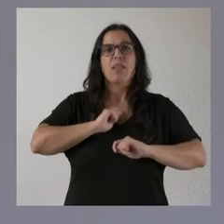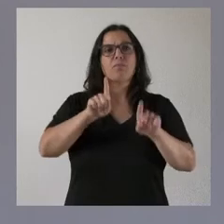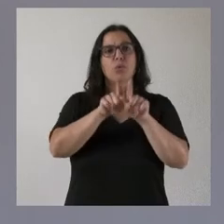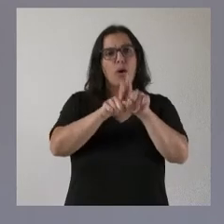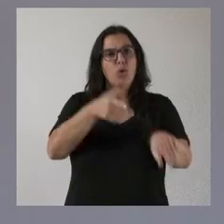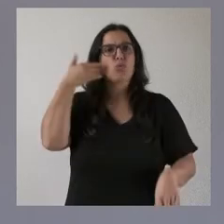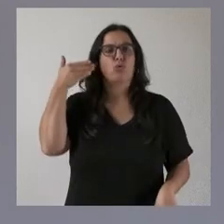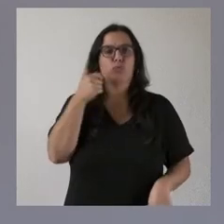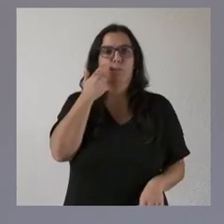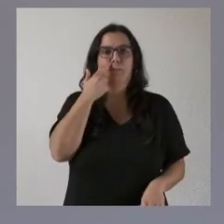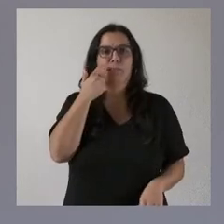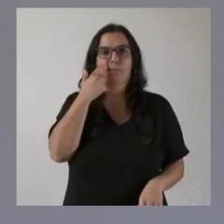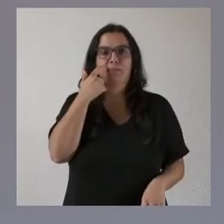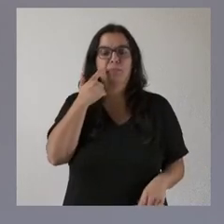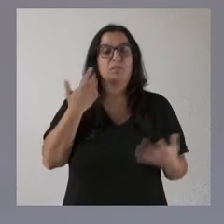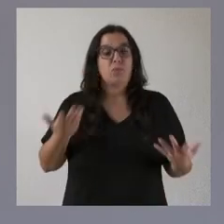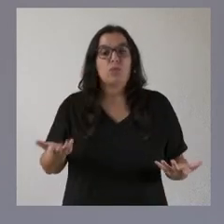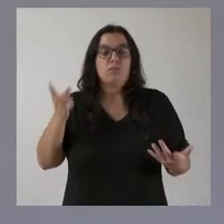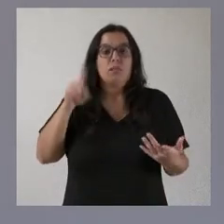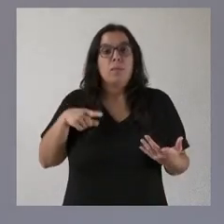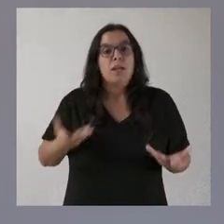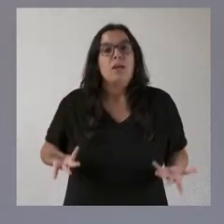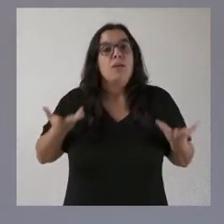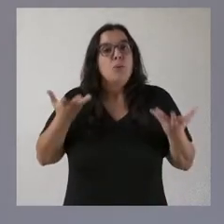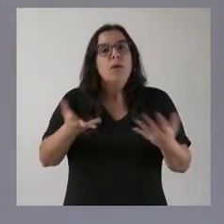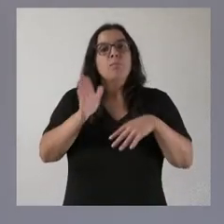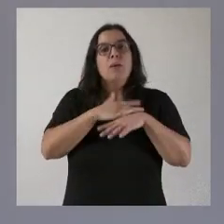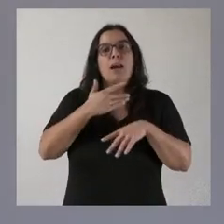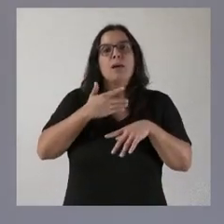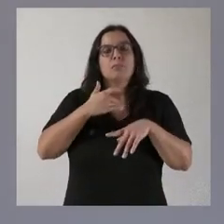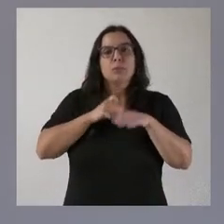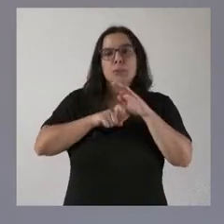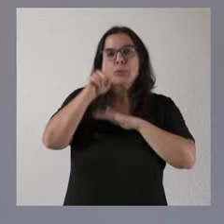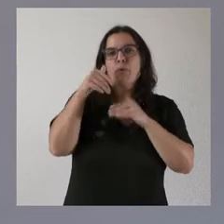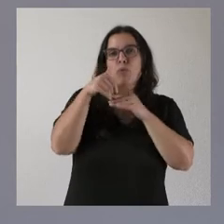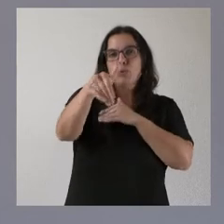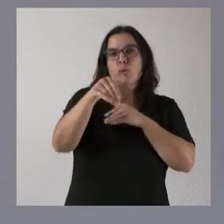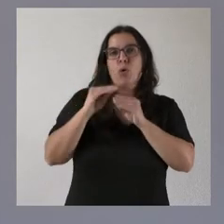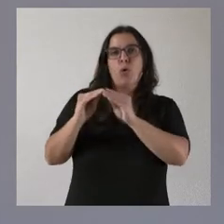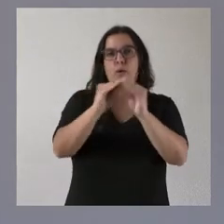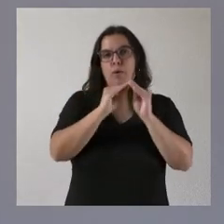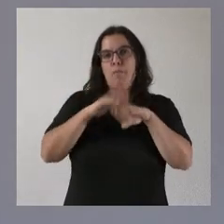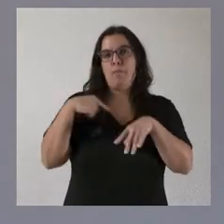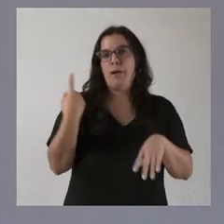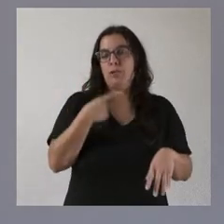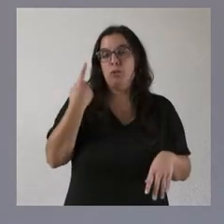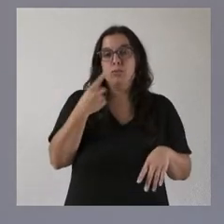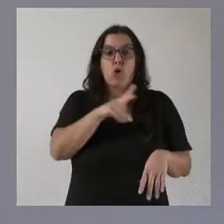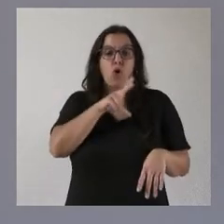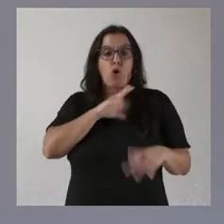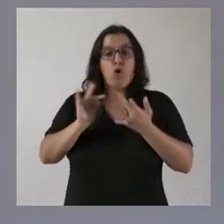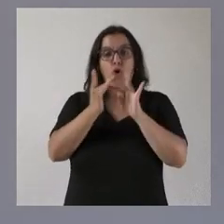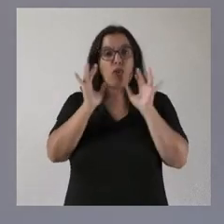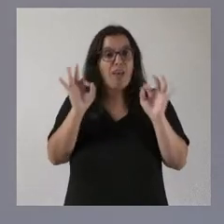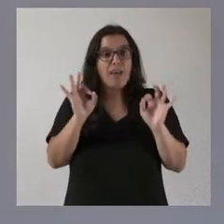orgullosos Y desde ahí también contribuir a construir un futuro común entre todos la Concordia es eso el pensar